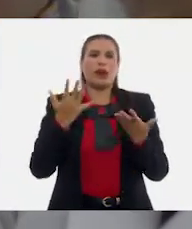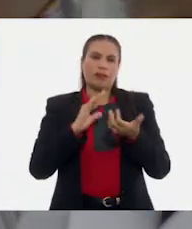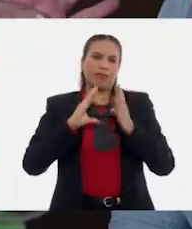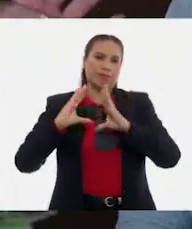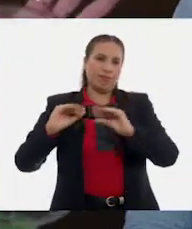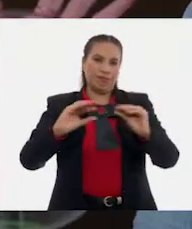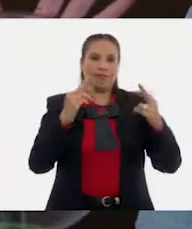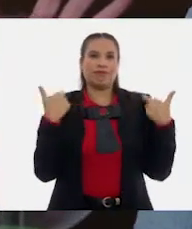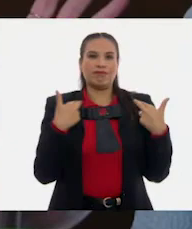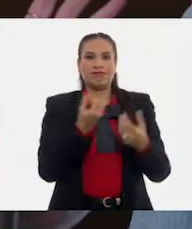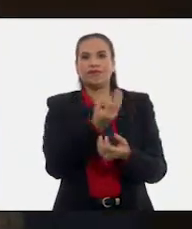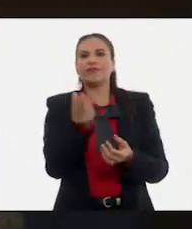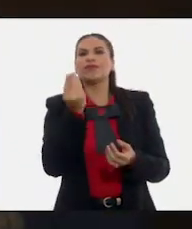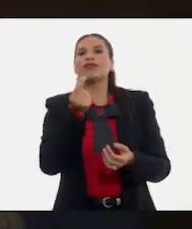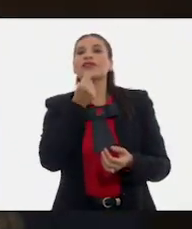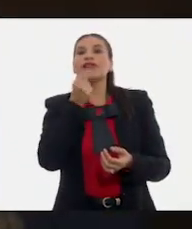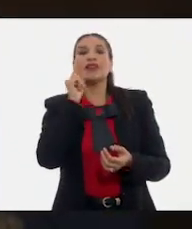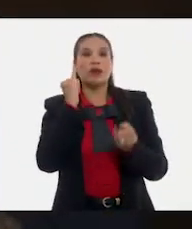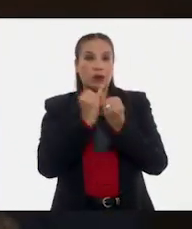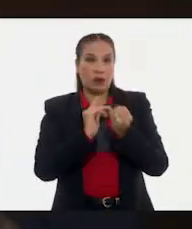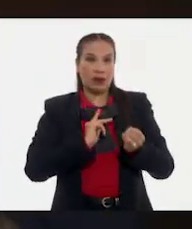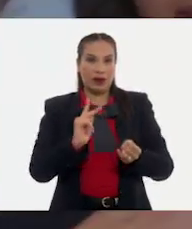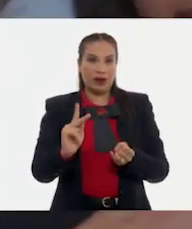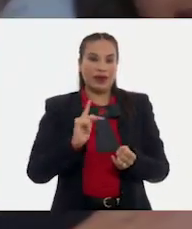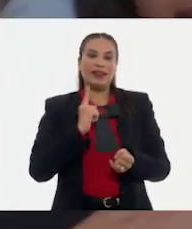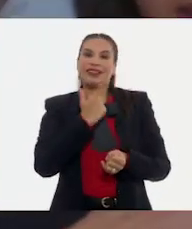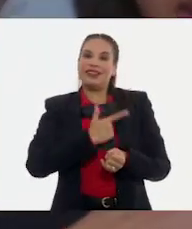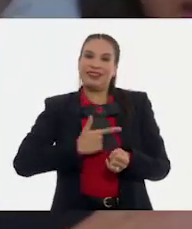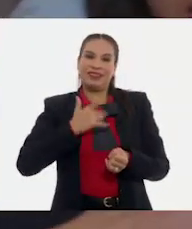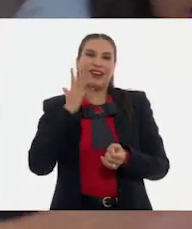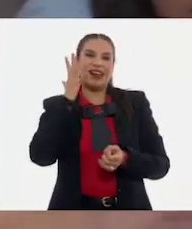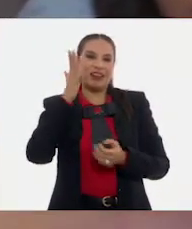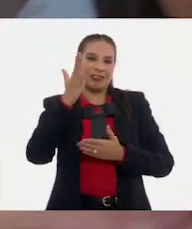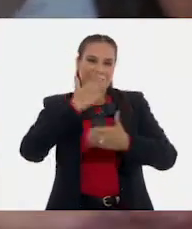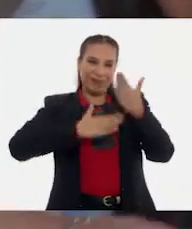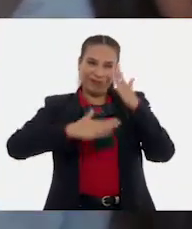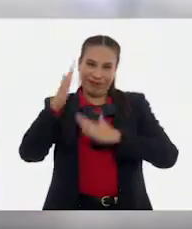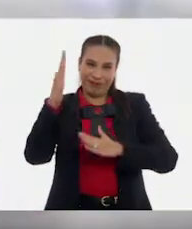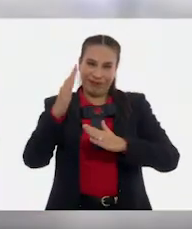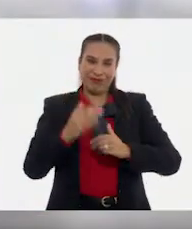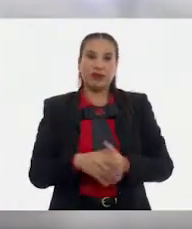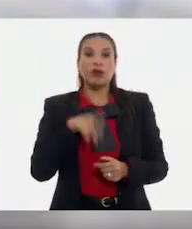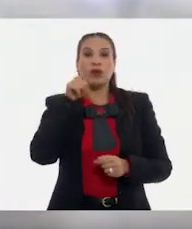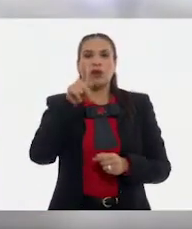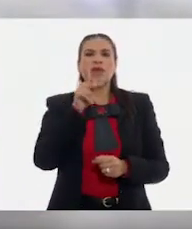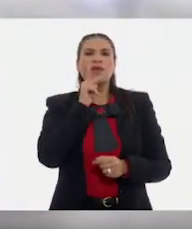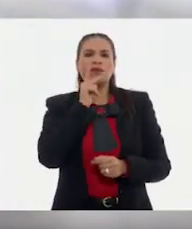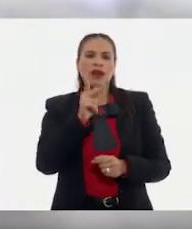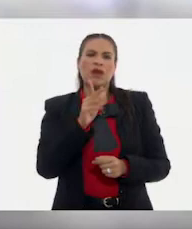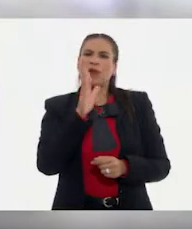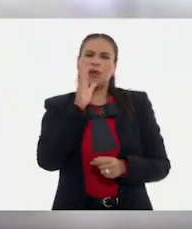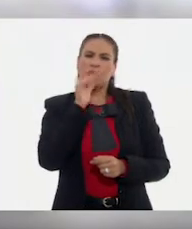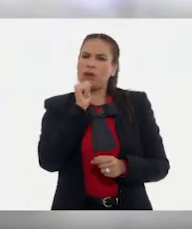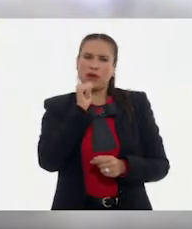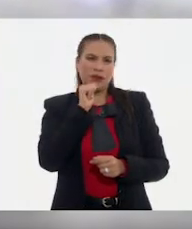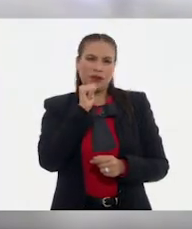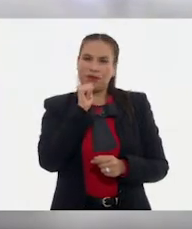en mentora de muchas niñas que, como yo, les gustaría llegar muy lejos. Que en tu vocabulario